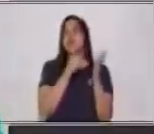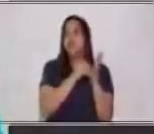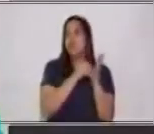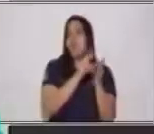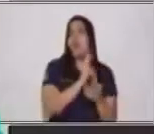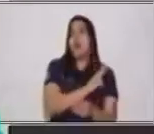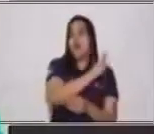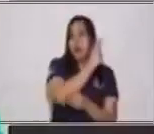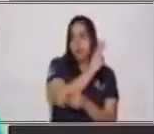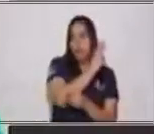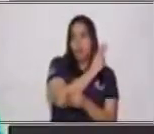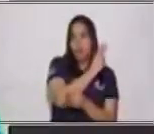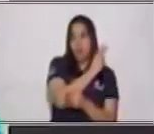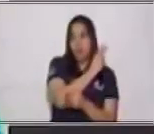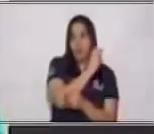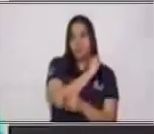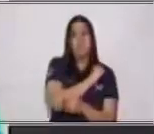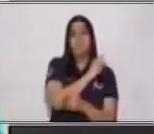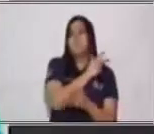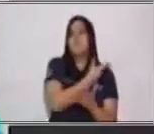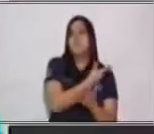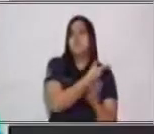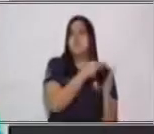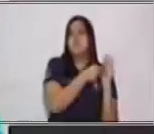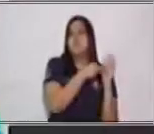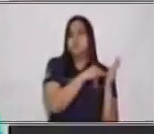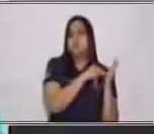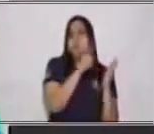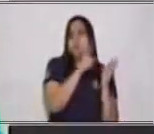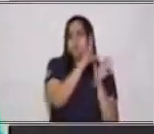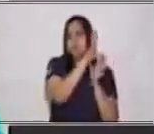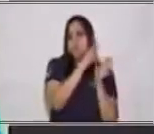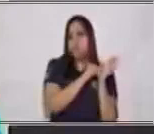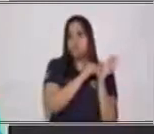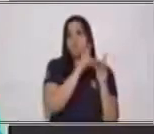más q al cuadrado, que era nuestra